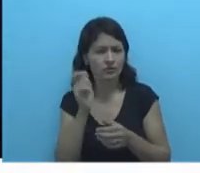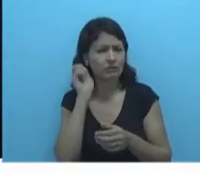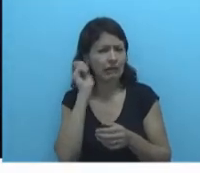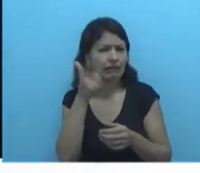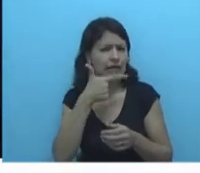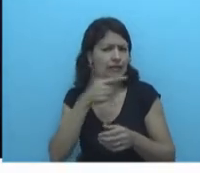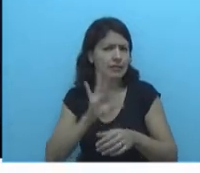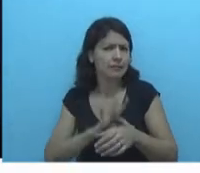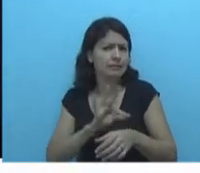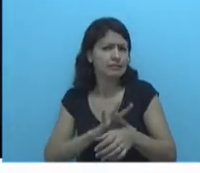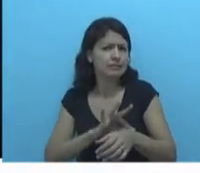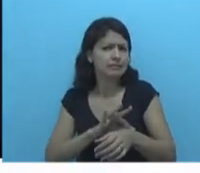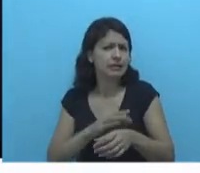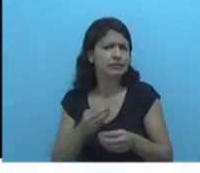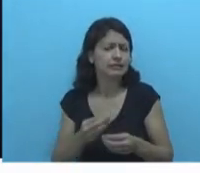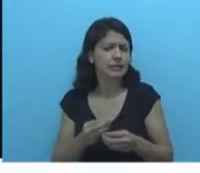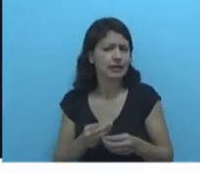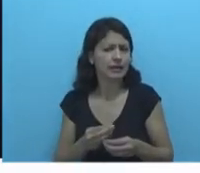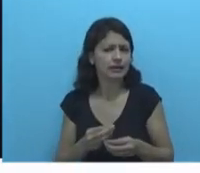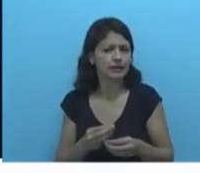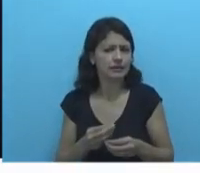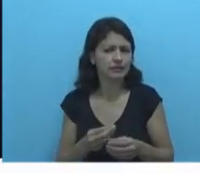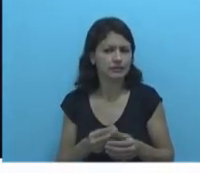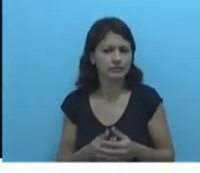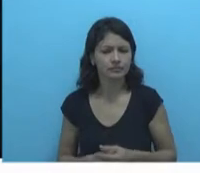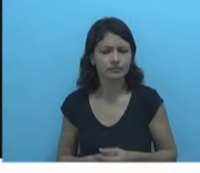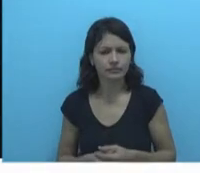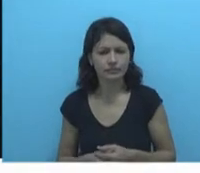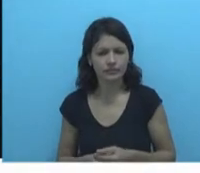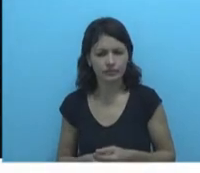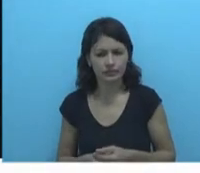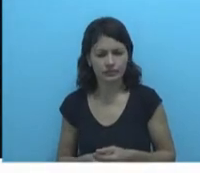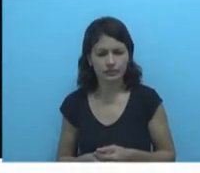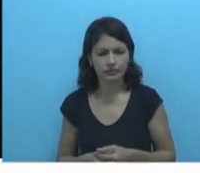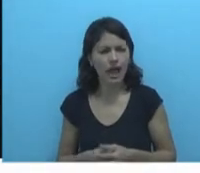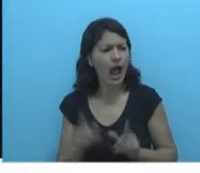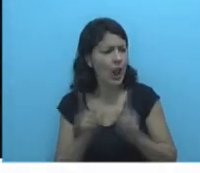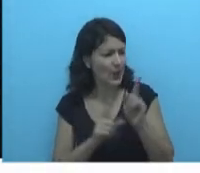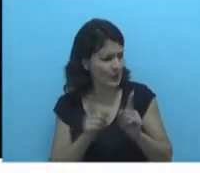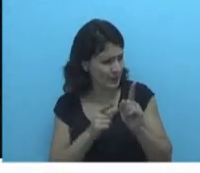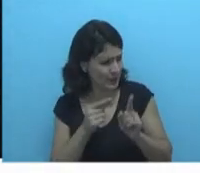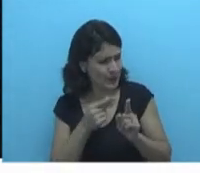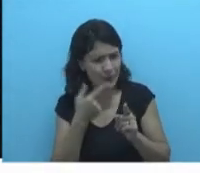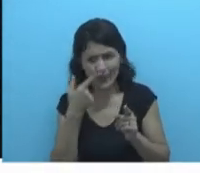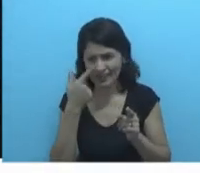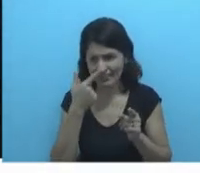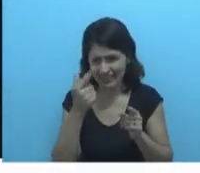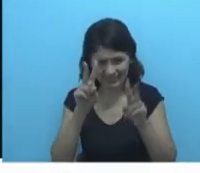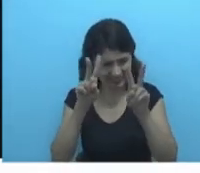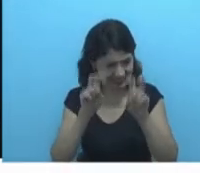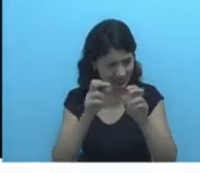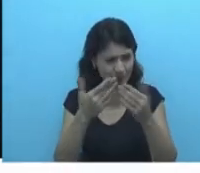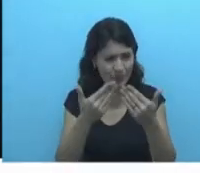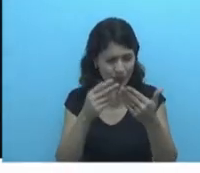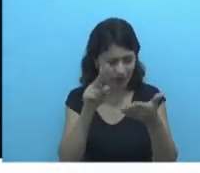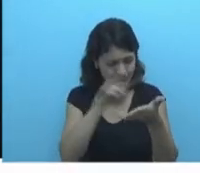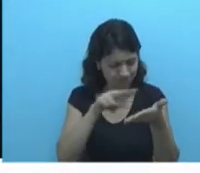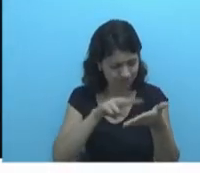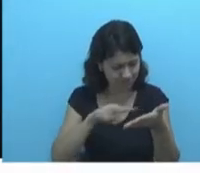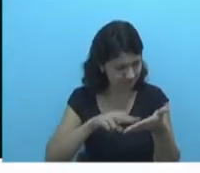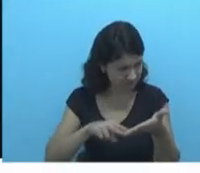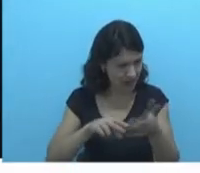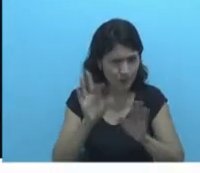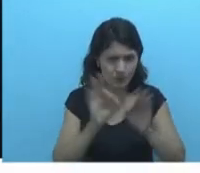medicinal, cuando arrancó toda esta pandemia, al que le interesa el tema, sería importante que también relean los fundamentos de